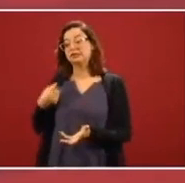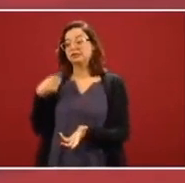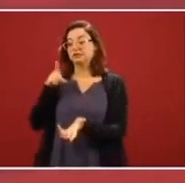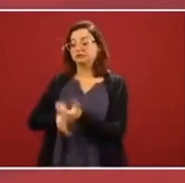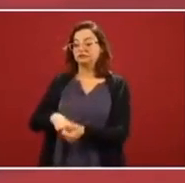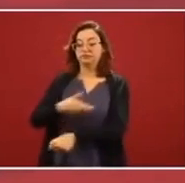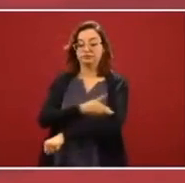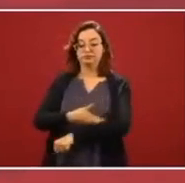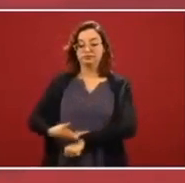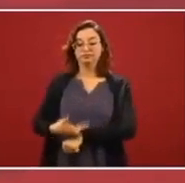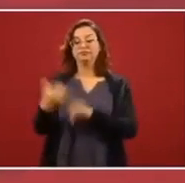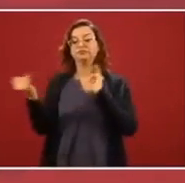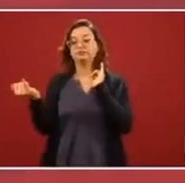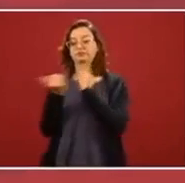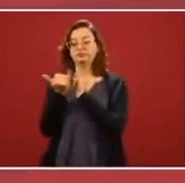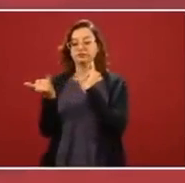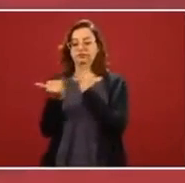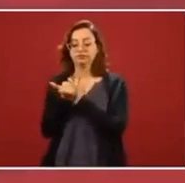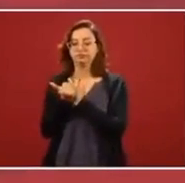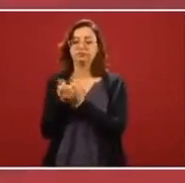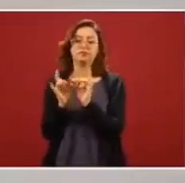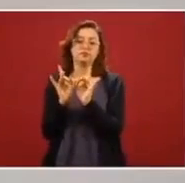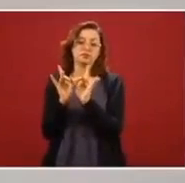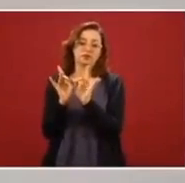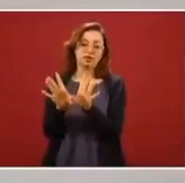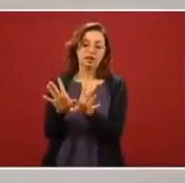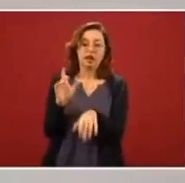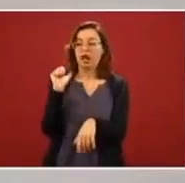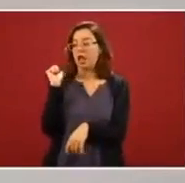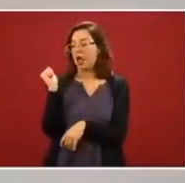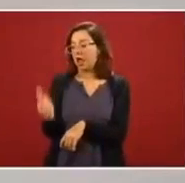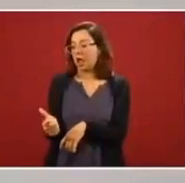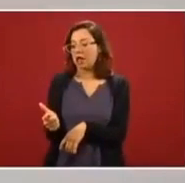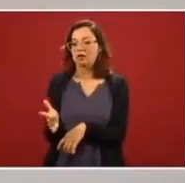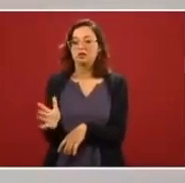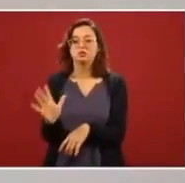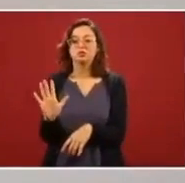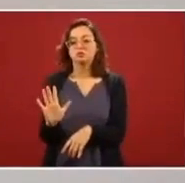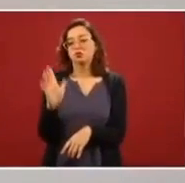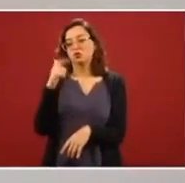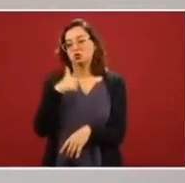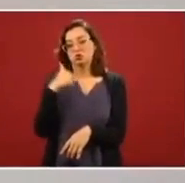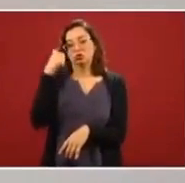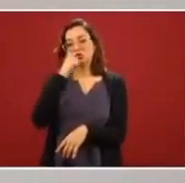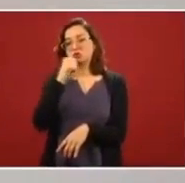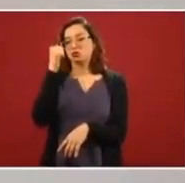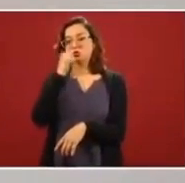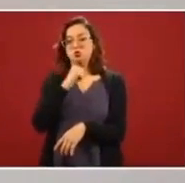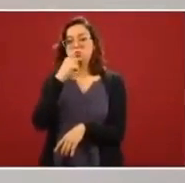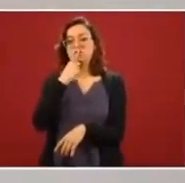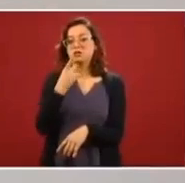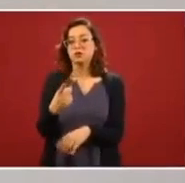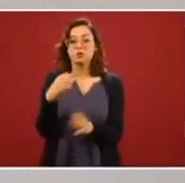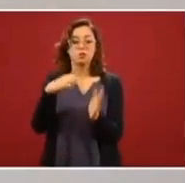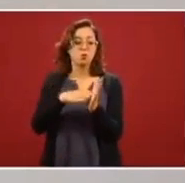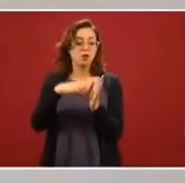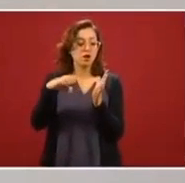family. desde luego conteniendo factores que llevan a esto, que yo apunto en un ejemplo